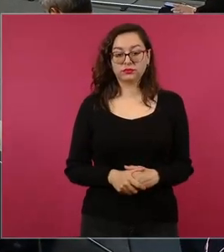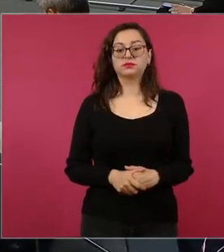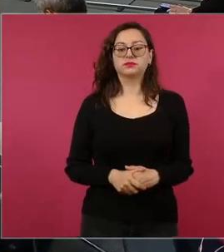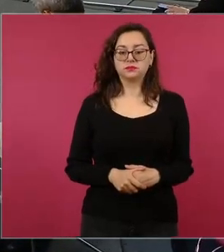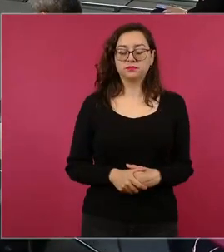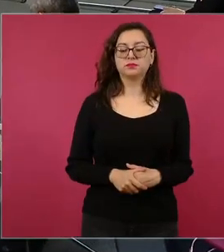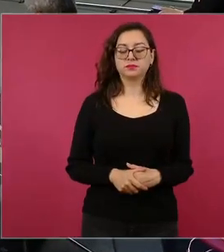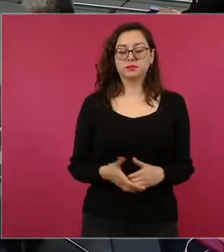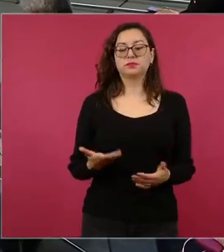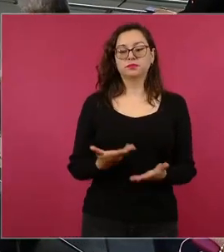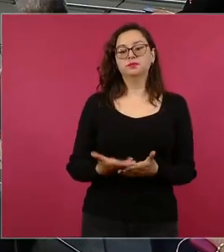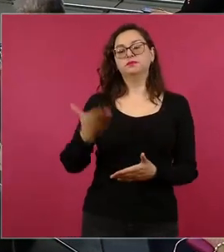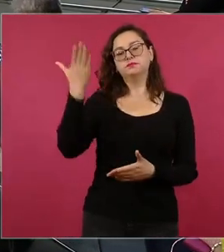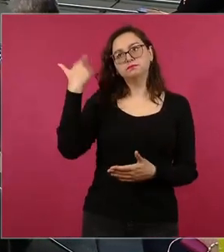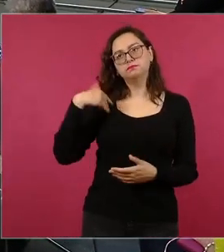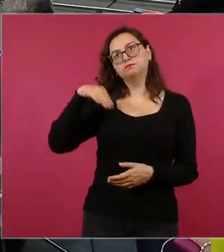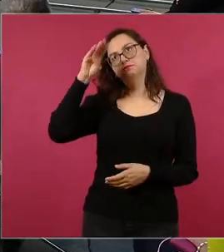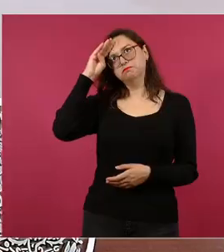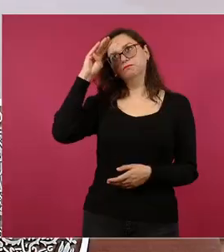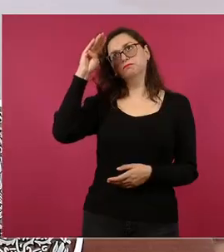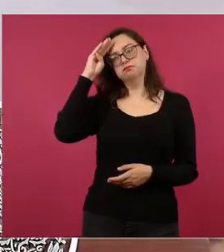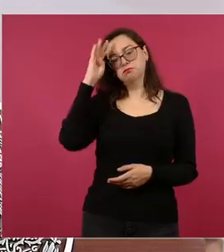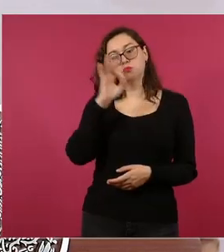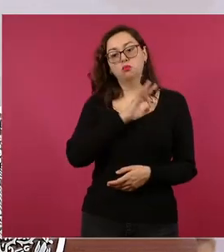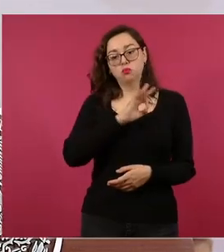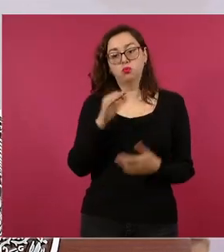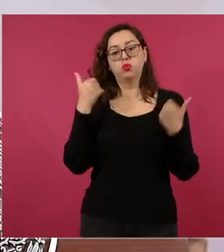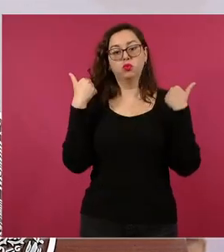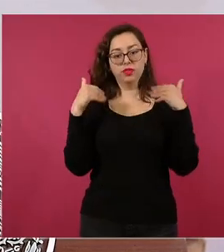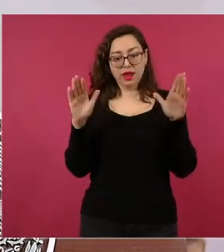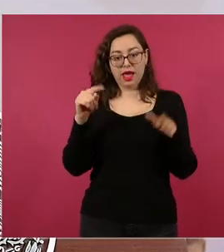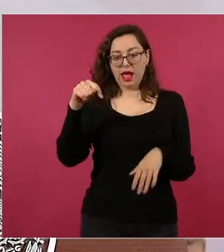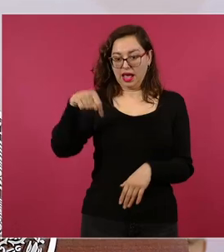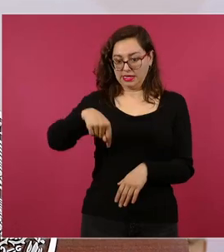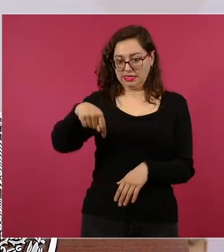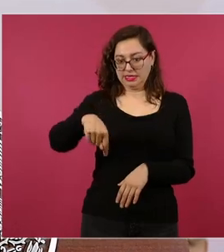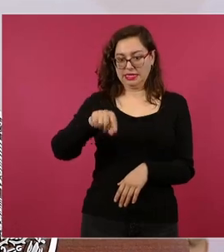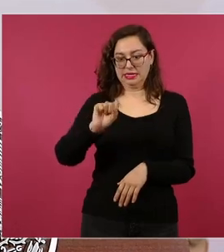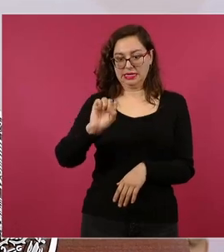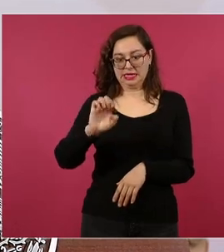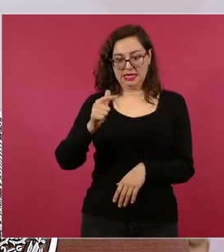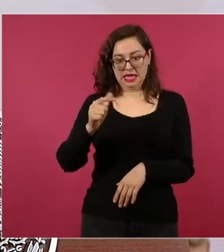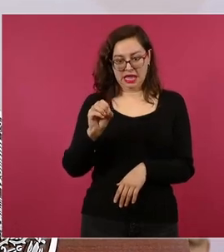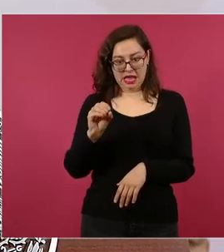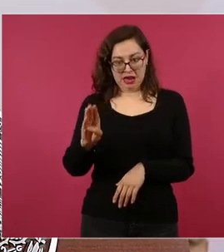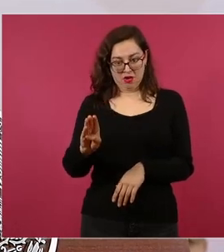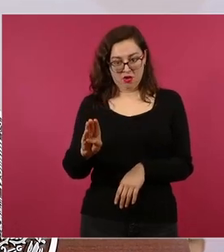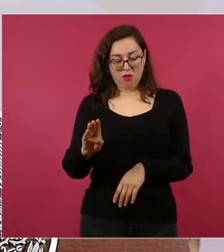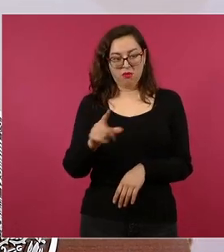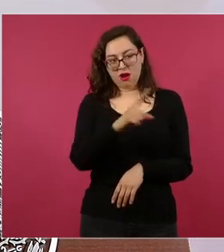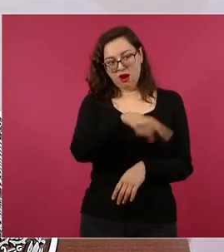eso, que se llevara a cabo una reunión aquí en Gobernación.